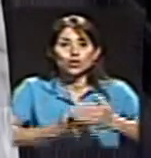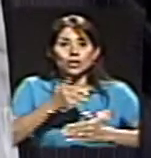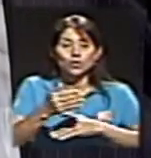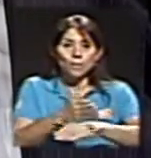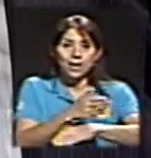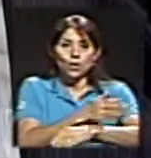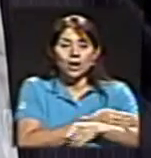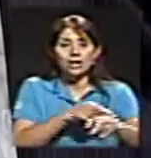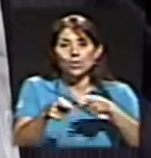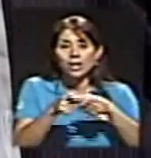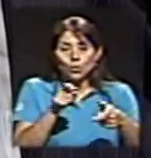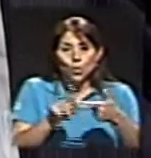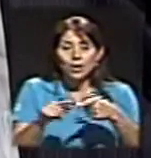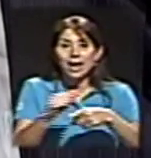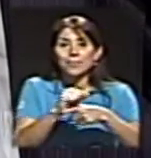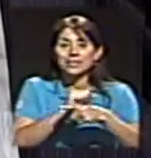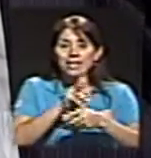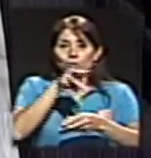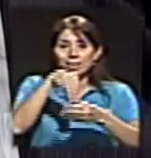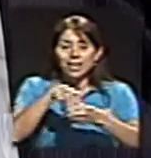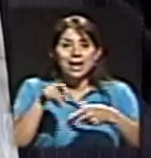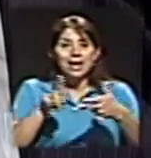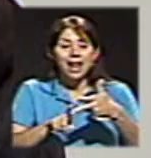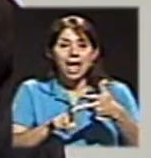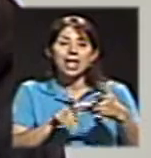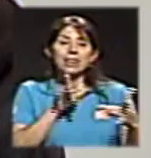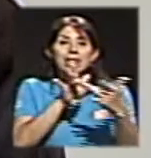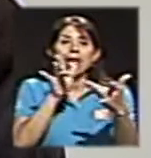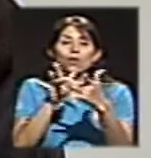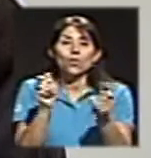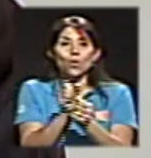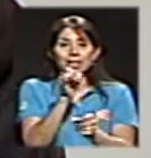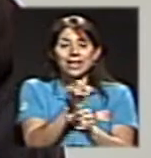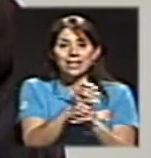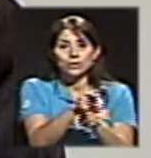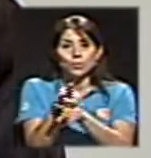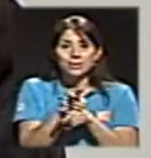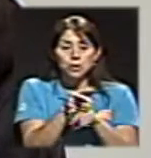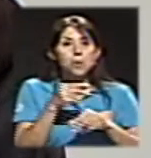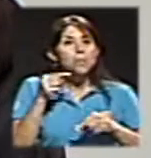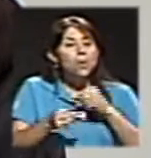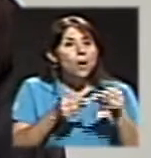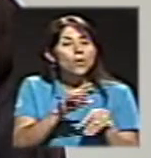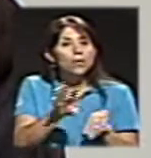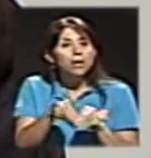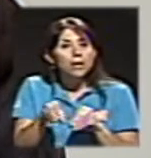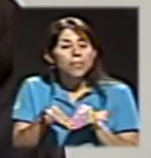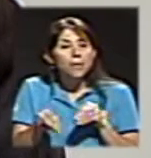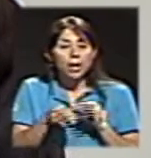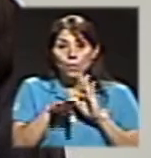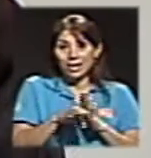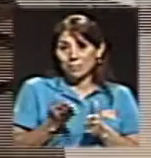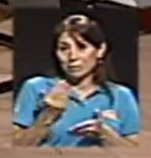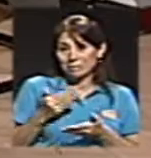capacitación interna, de diálogo con las entidades de supervisión. Poco a poco se van introduciendo cosas, ¿verdad? Se hizo por una reforma